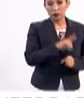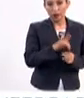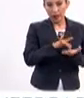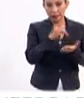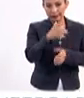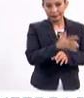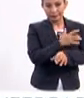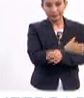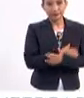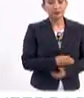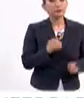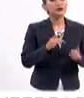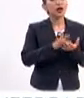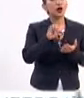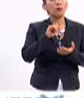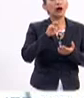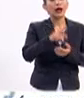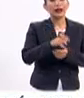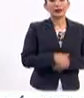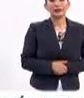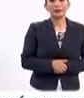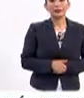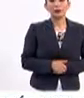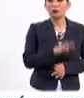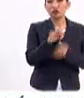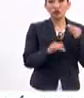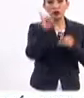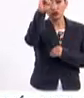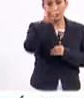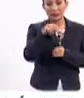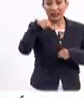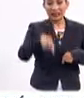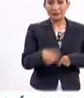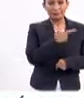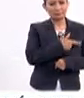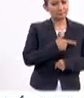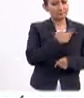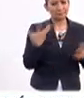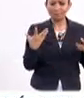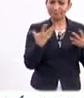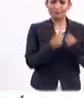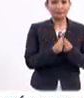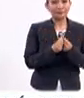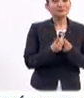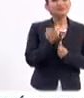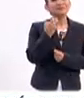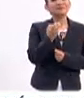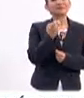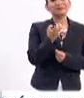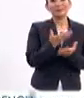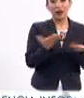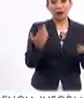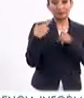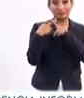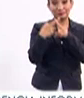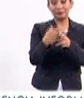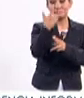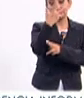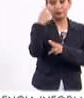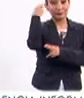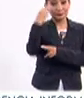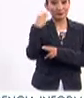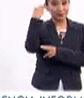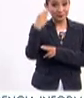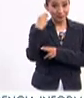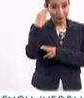por acompañarnos. Pues muchas gracias, Omar. Ana, pues como todos los jueves por acá, encantado de estar con ustedes y pues precisamente en esta conmemoración del 8 de